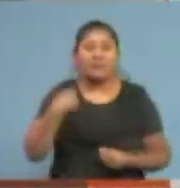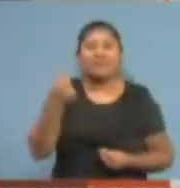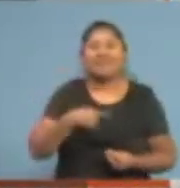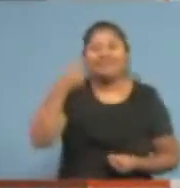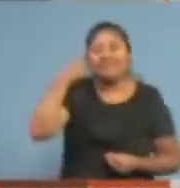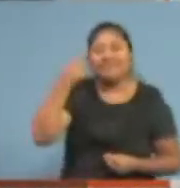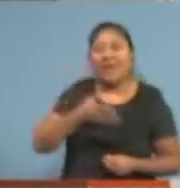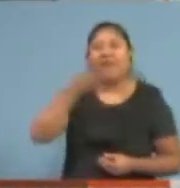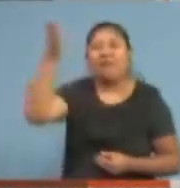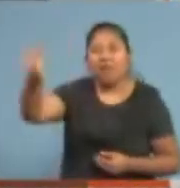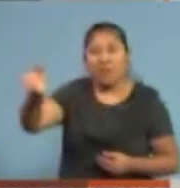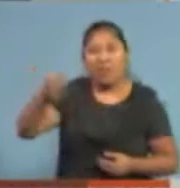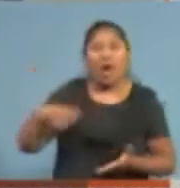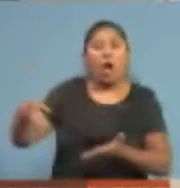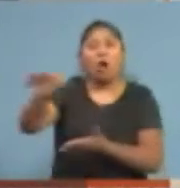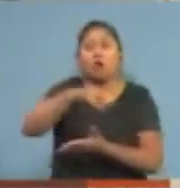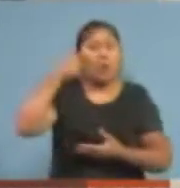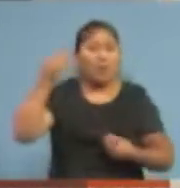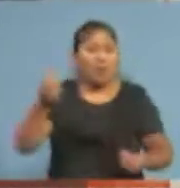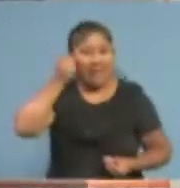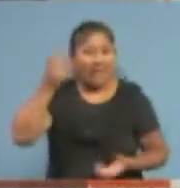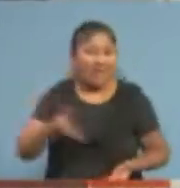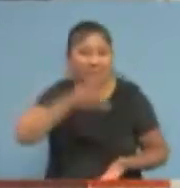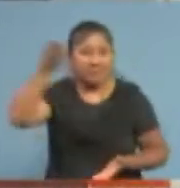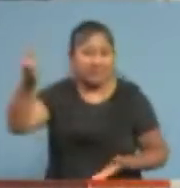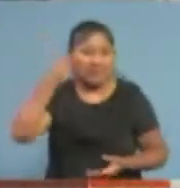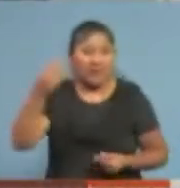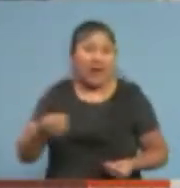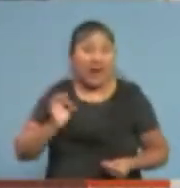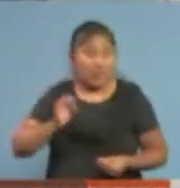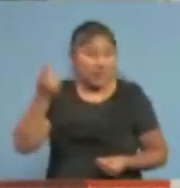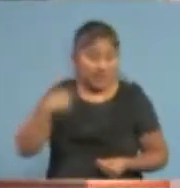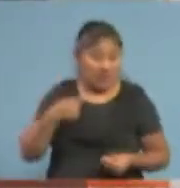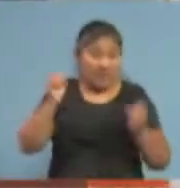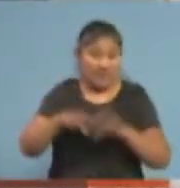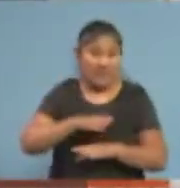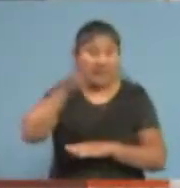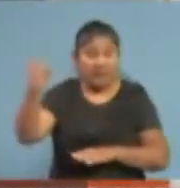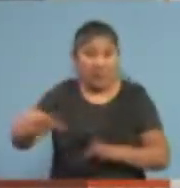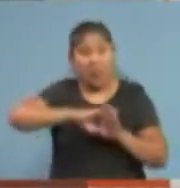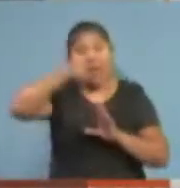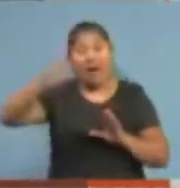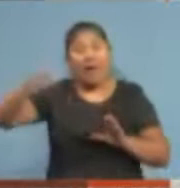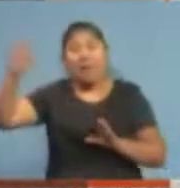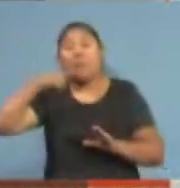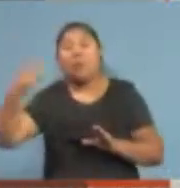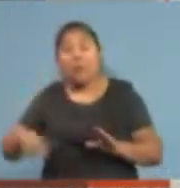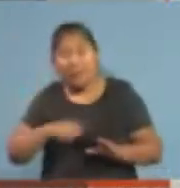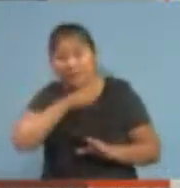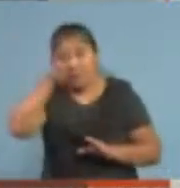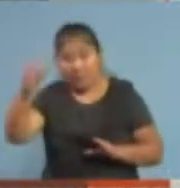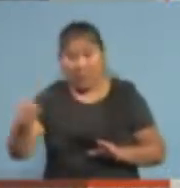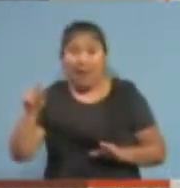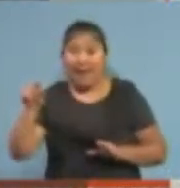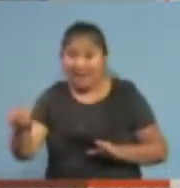controles que estamos ya desde el año pasado fin del año pasado siendo específicamente purmamarca firmó un convenio con el